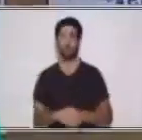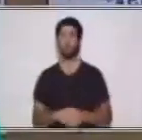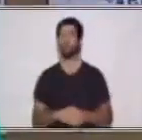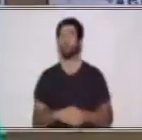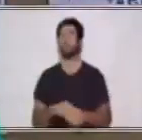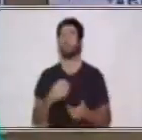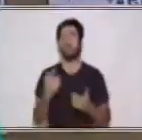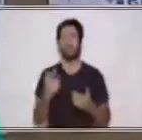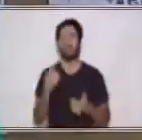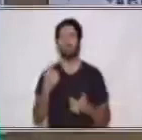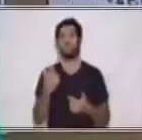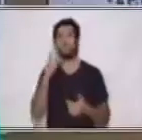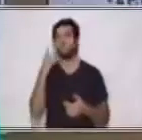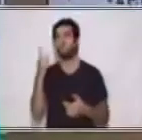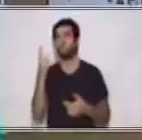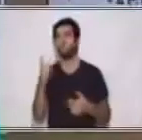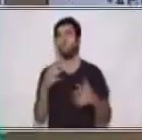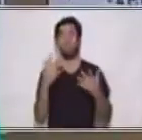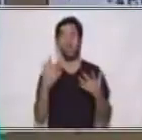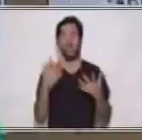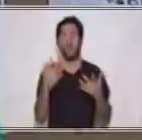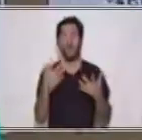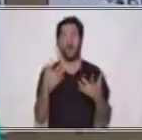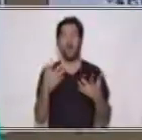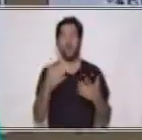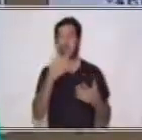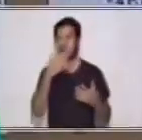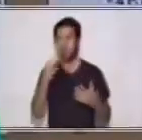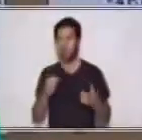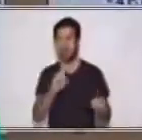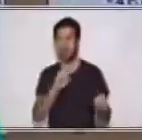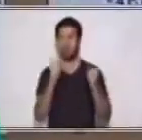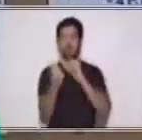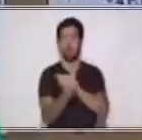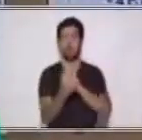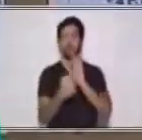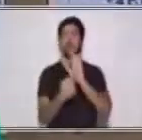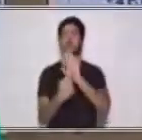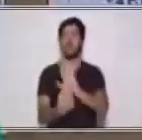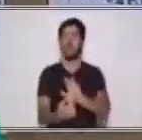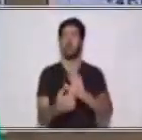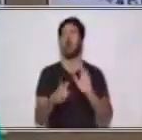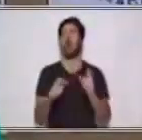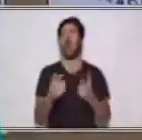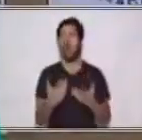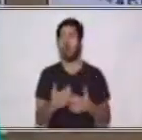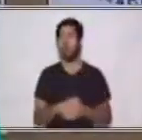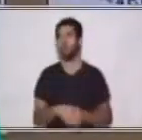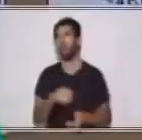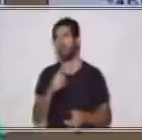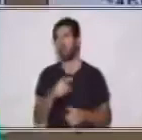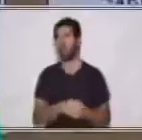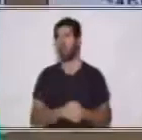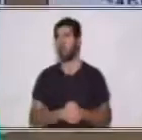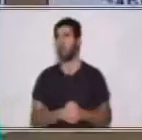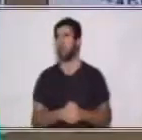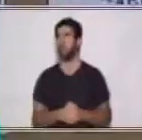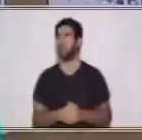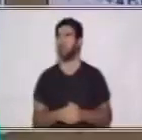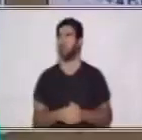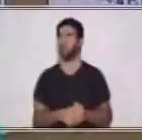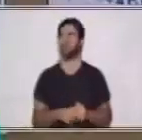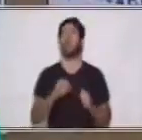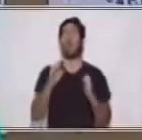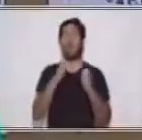lo que buscan? Interpretar la realidad. Por ejemplo, si hablamos acá que durante la época lluviosa los ríos crecen